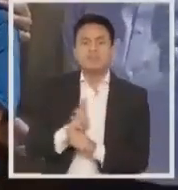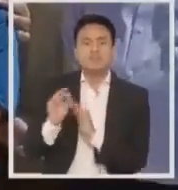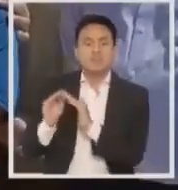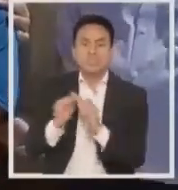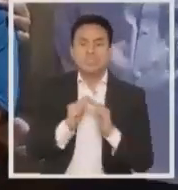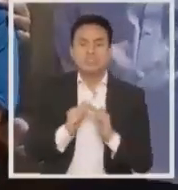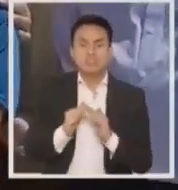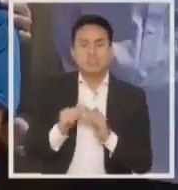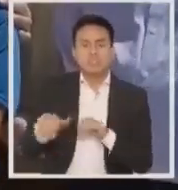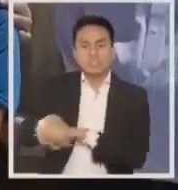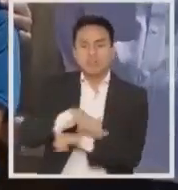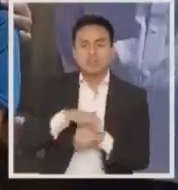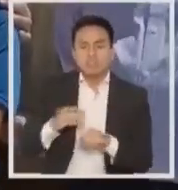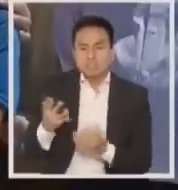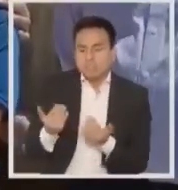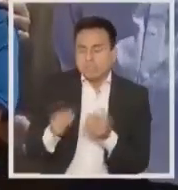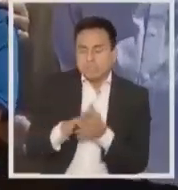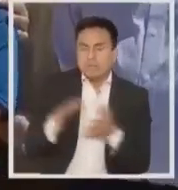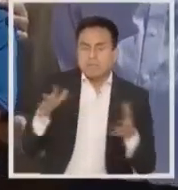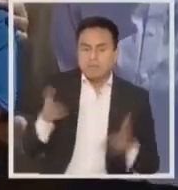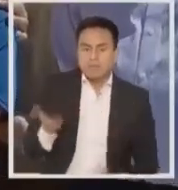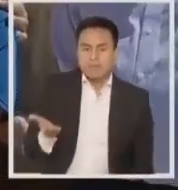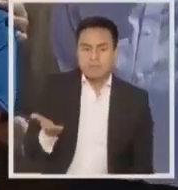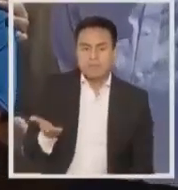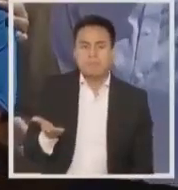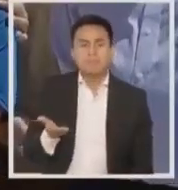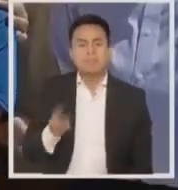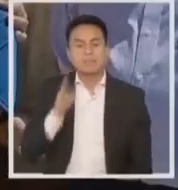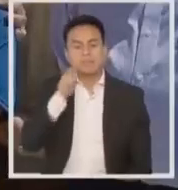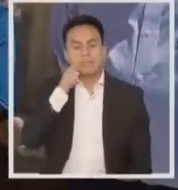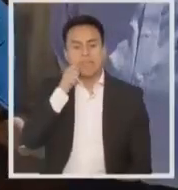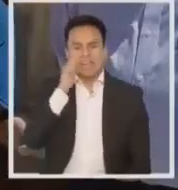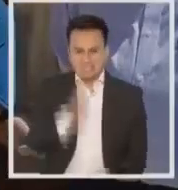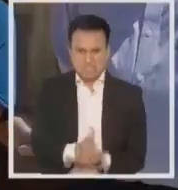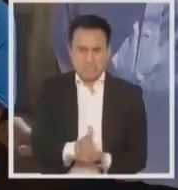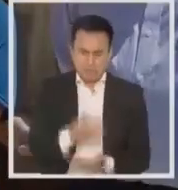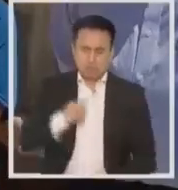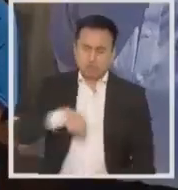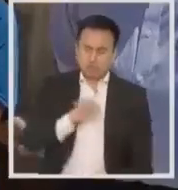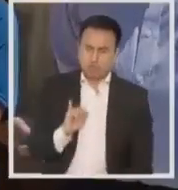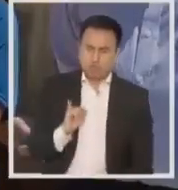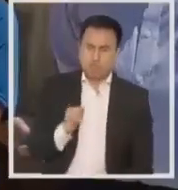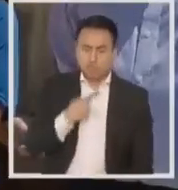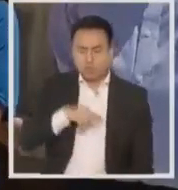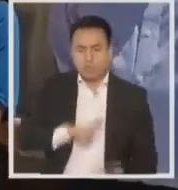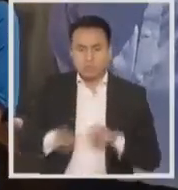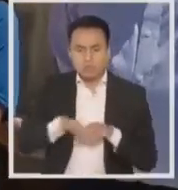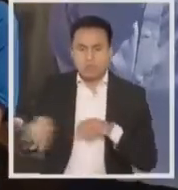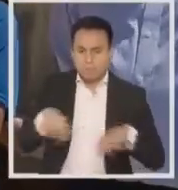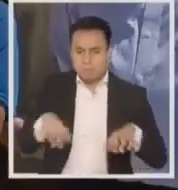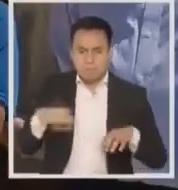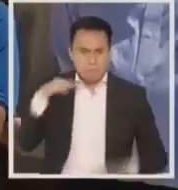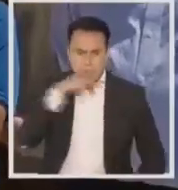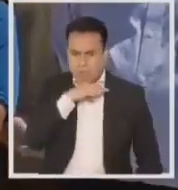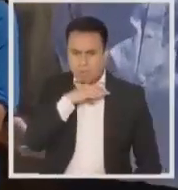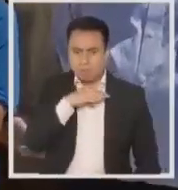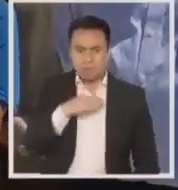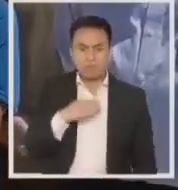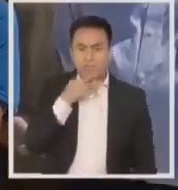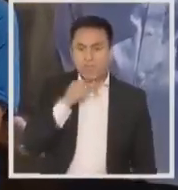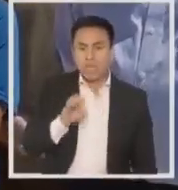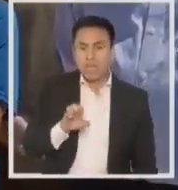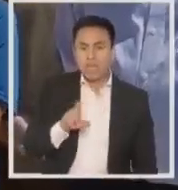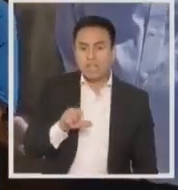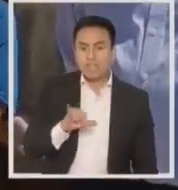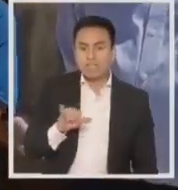están en un estado de necesidad tremenda. Y por lo tanto, tiene que exigirnos a nosotros que actuemos más rápido. Y lo que yo le decía a